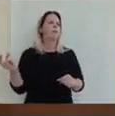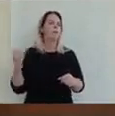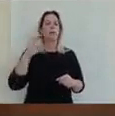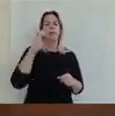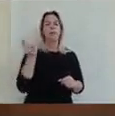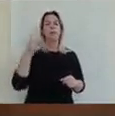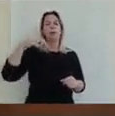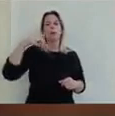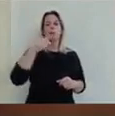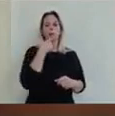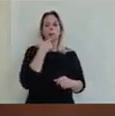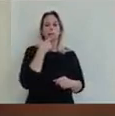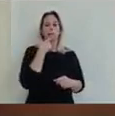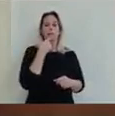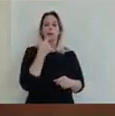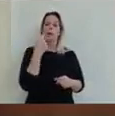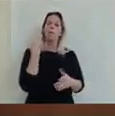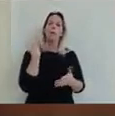Nunca me contestaron.